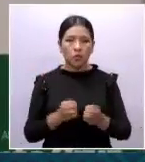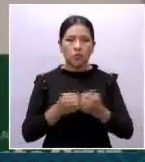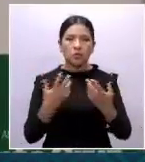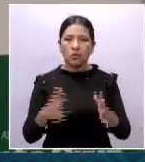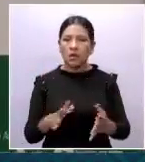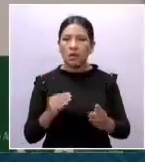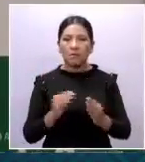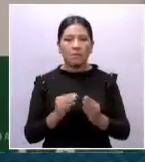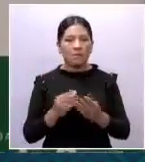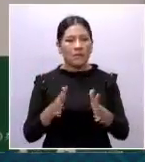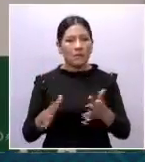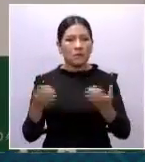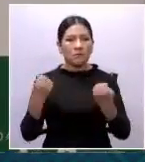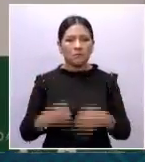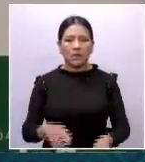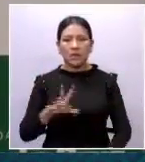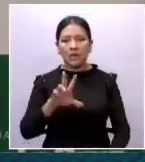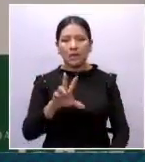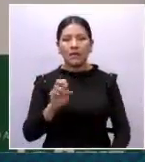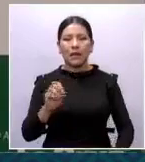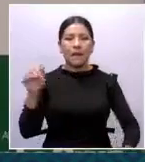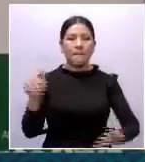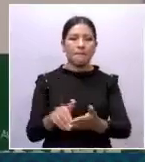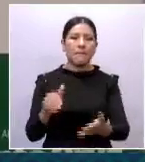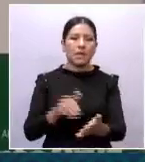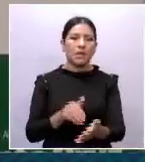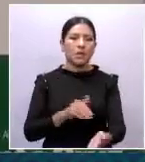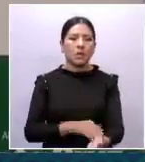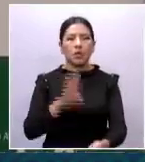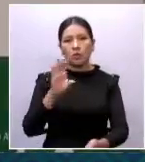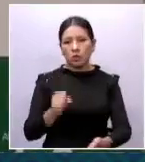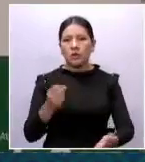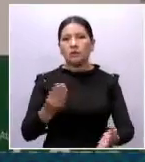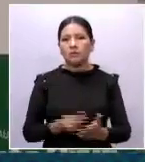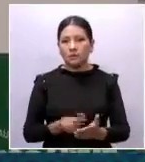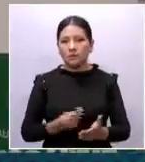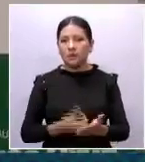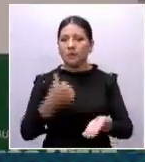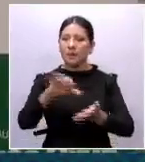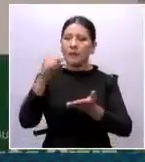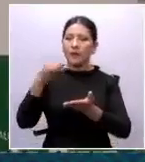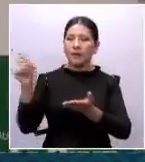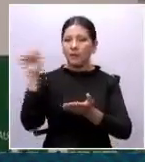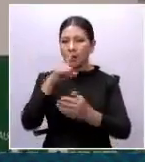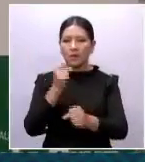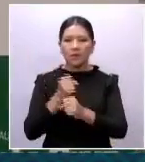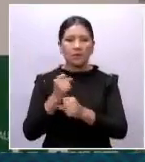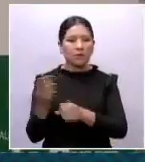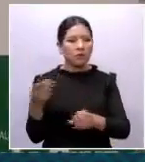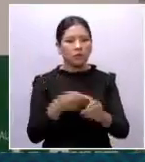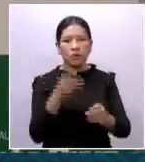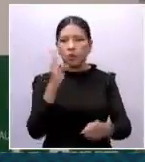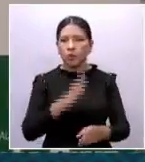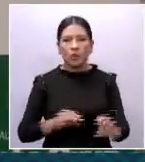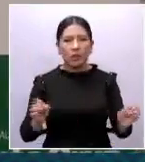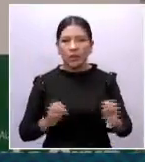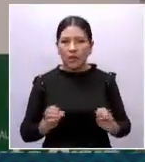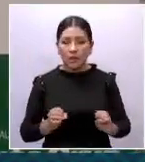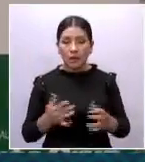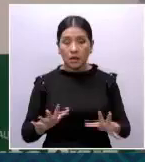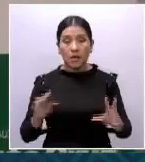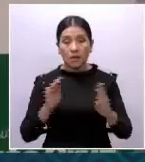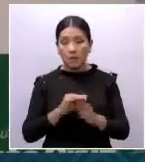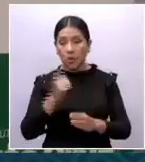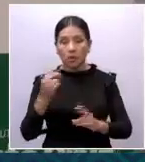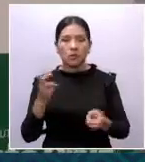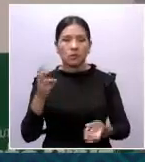millones, alrededor de 30 millones de bolivianos identificados, y en los diferentes casos estamos hablando de más de